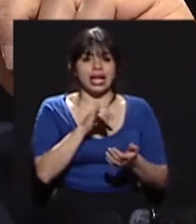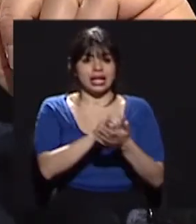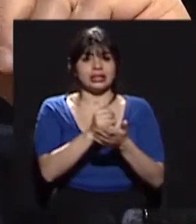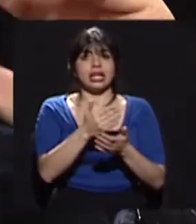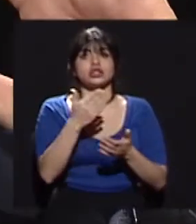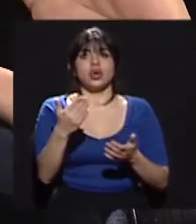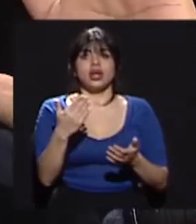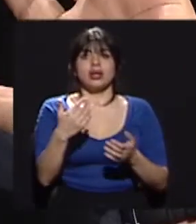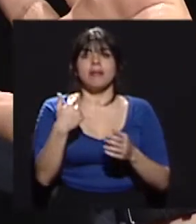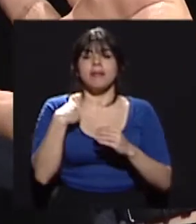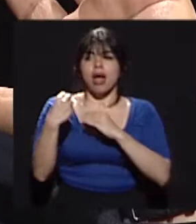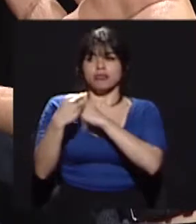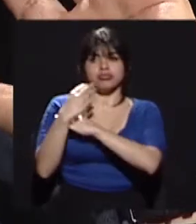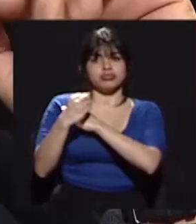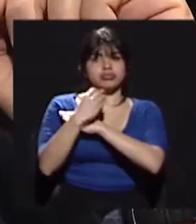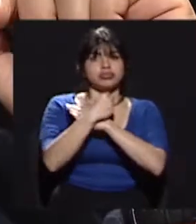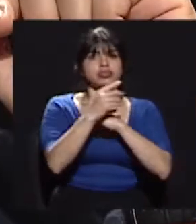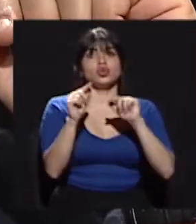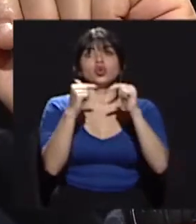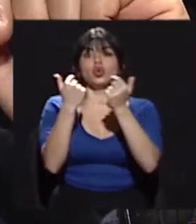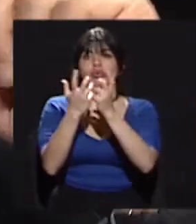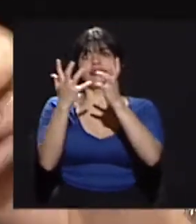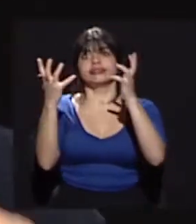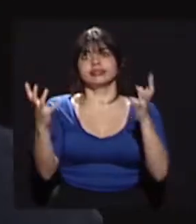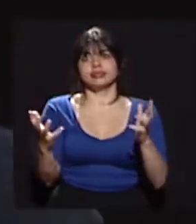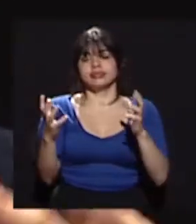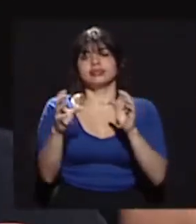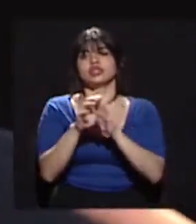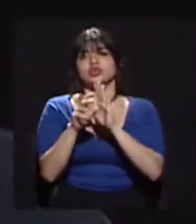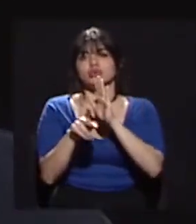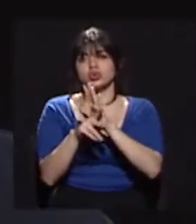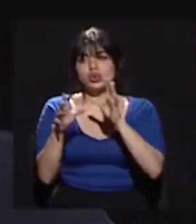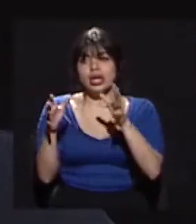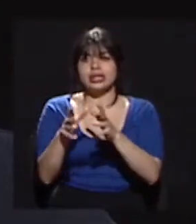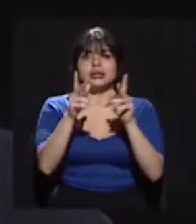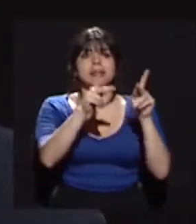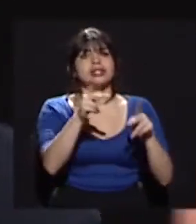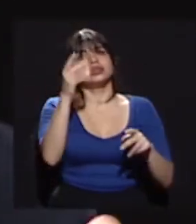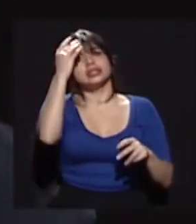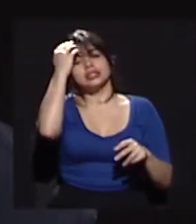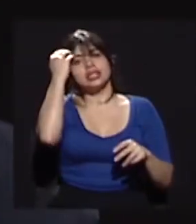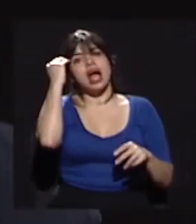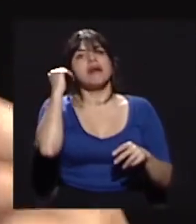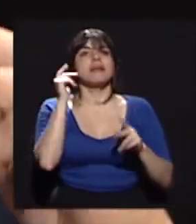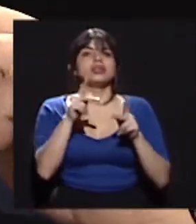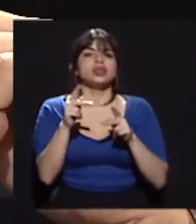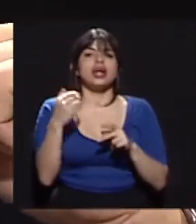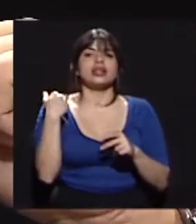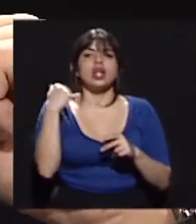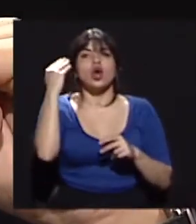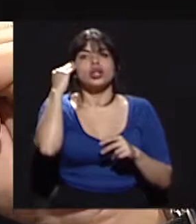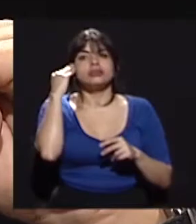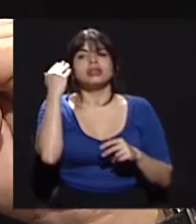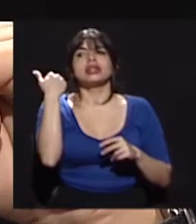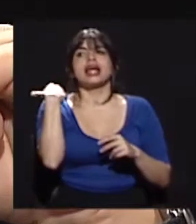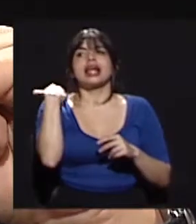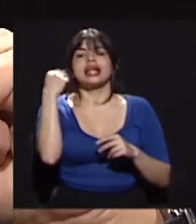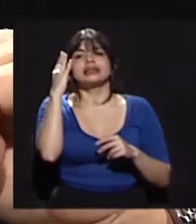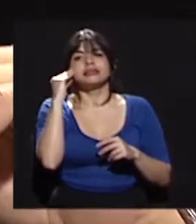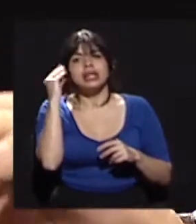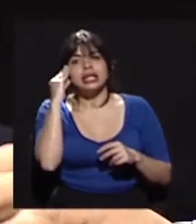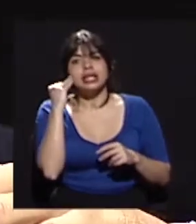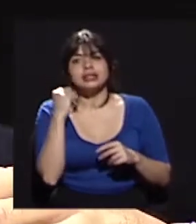cosas me hago asesorar por grupos importantes de constitucionalistas de personas que saben que tienen conocimiento de experiencia